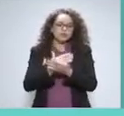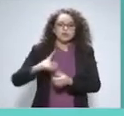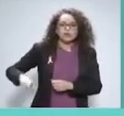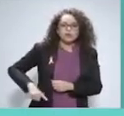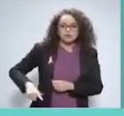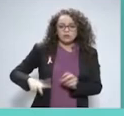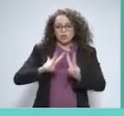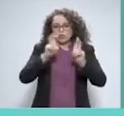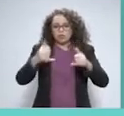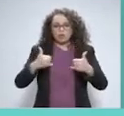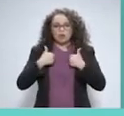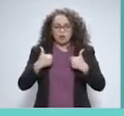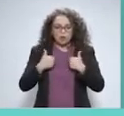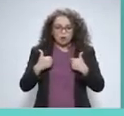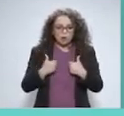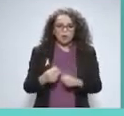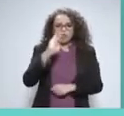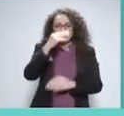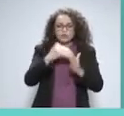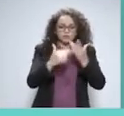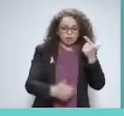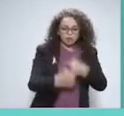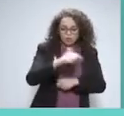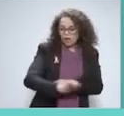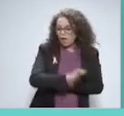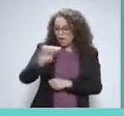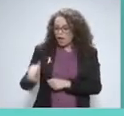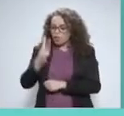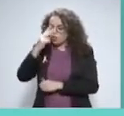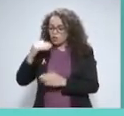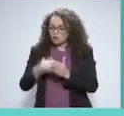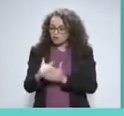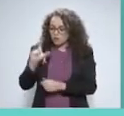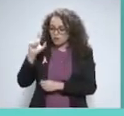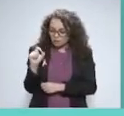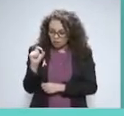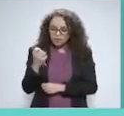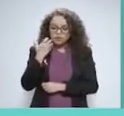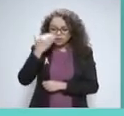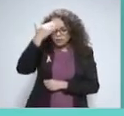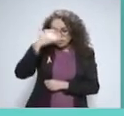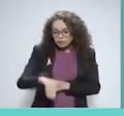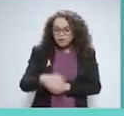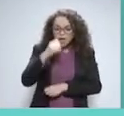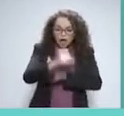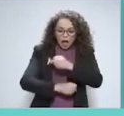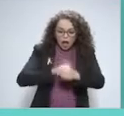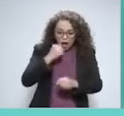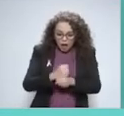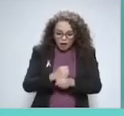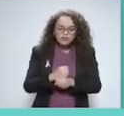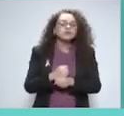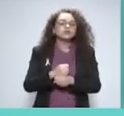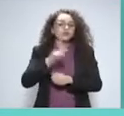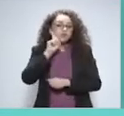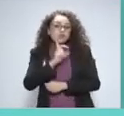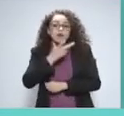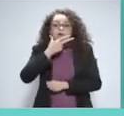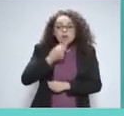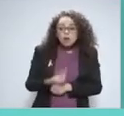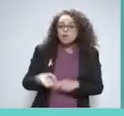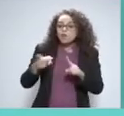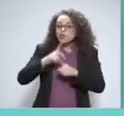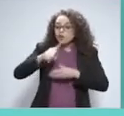periodo 2012 a 2020, desglosado por edad, sexo, ubicación geográfica y el número